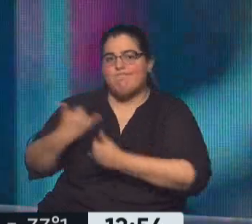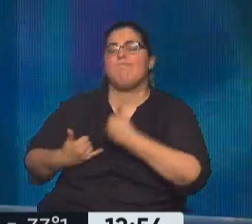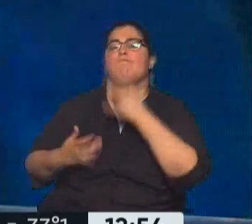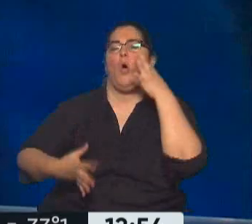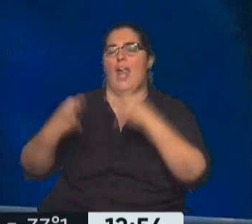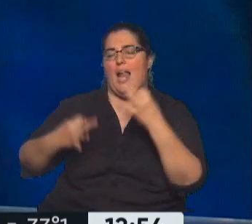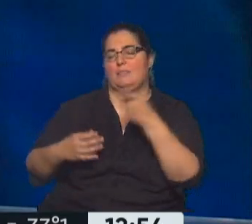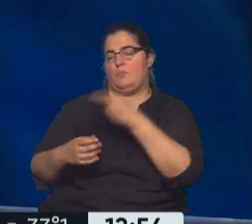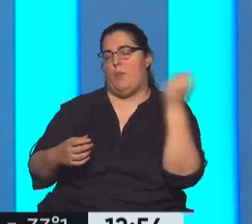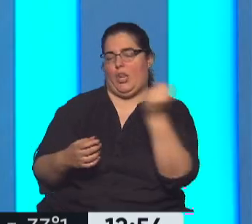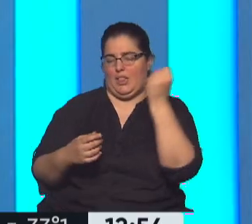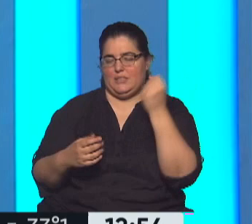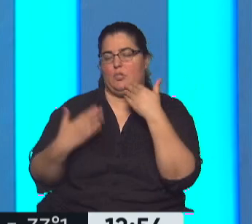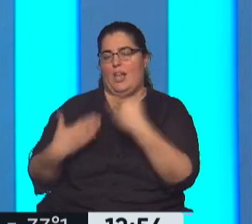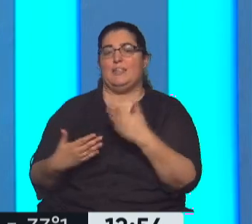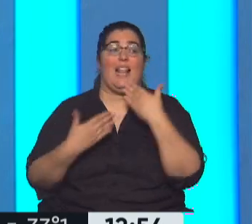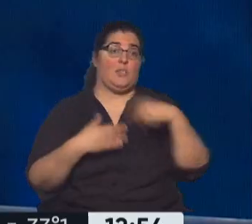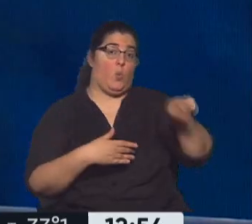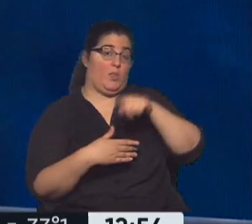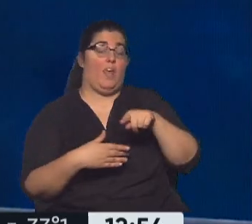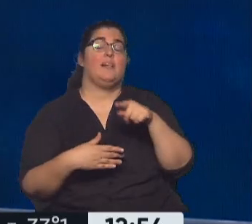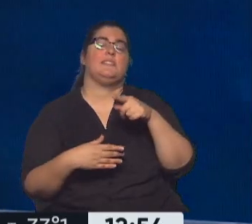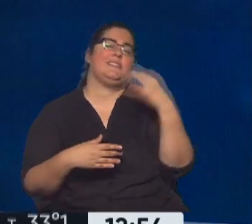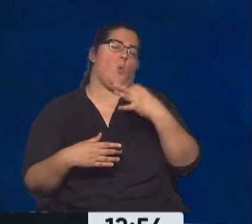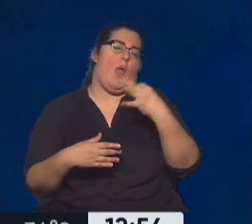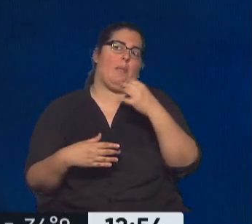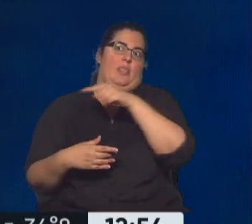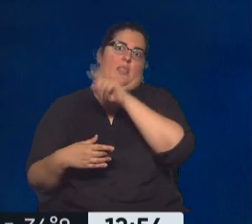al análisis, que me parece importantísimo. Gracias a ustedes. Seguramente dará lugar para seguirlo. Ahora